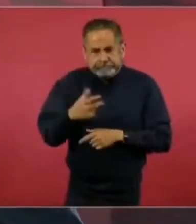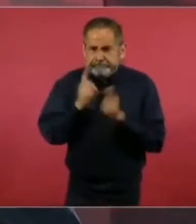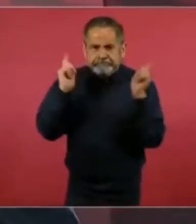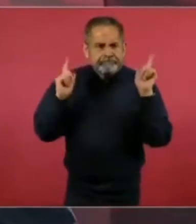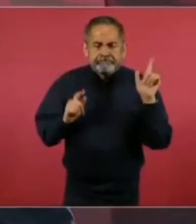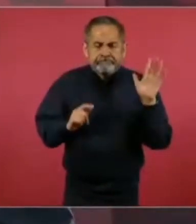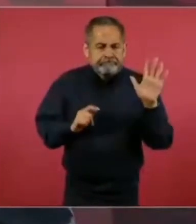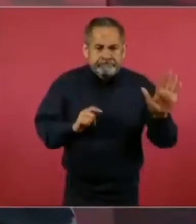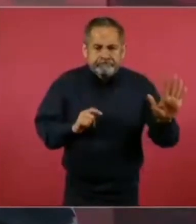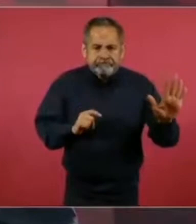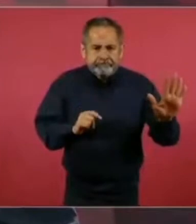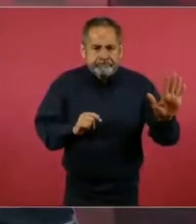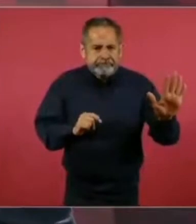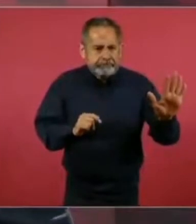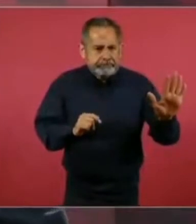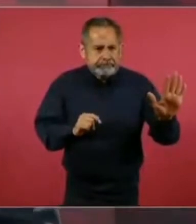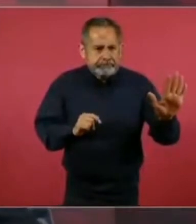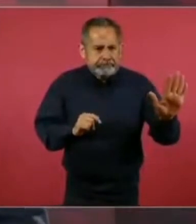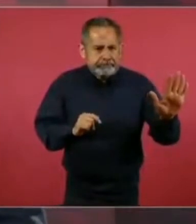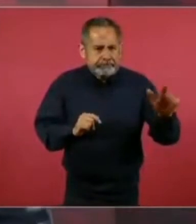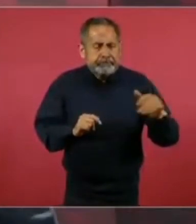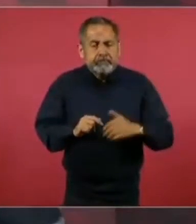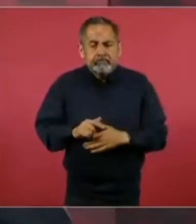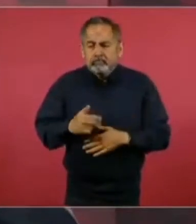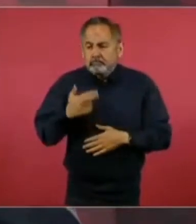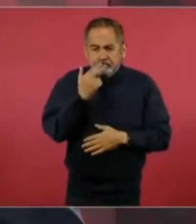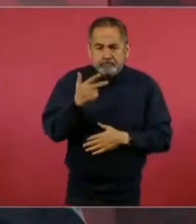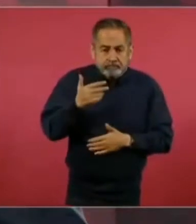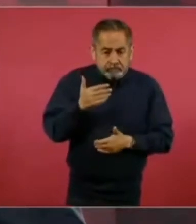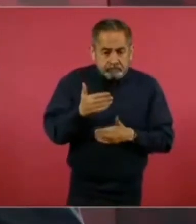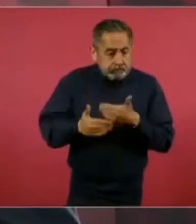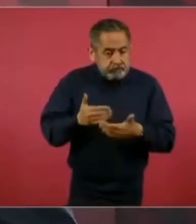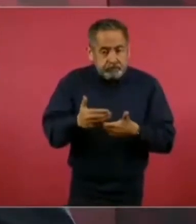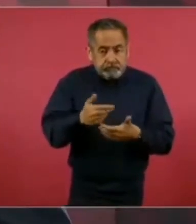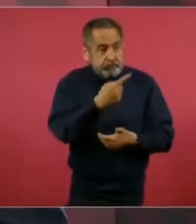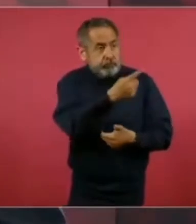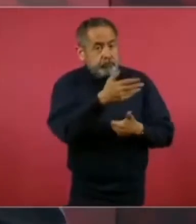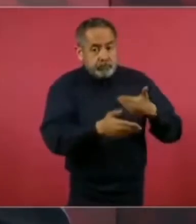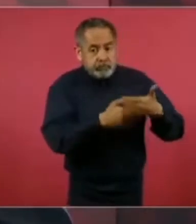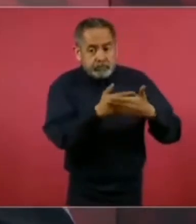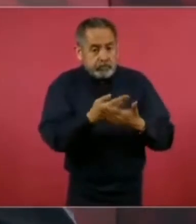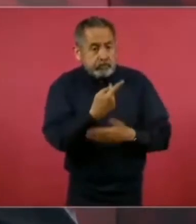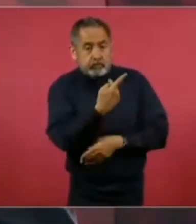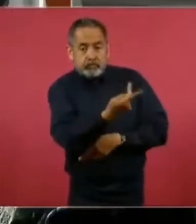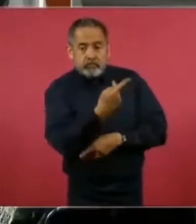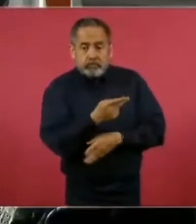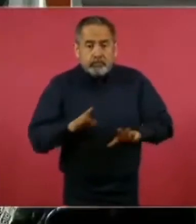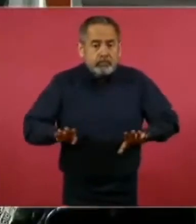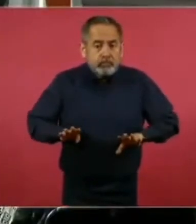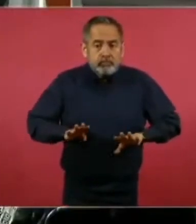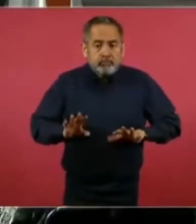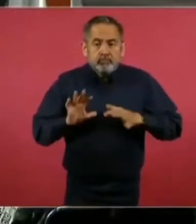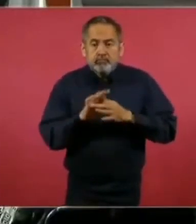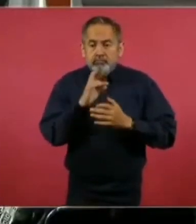que se avanza más, que nos conviene más